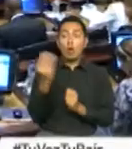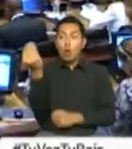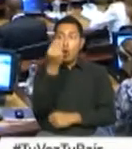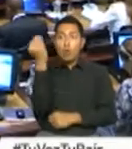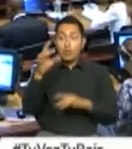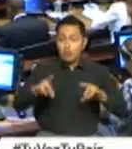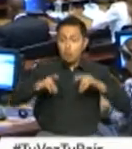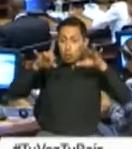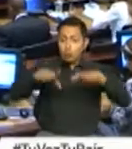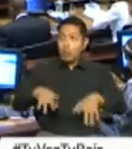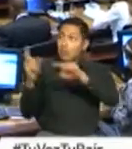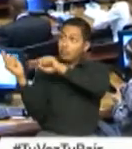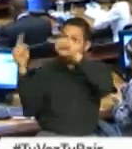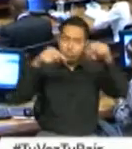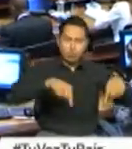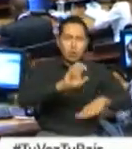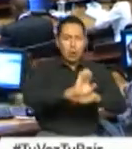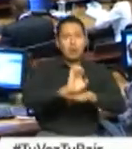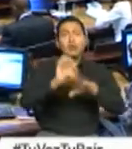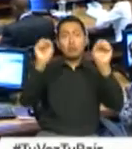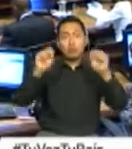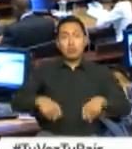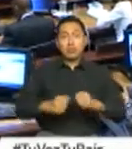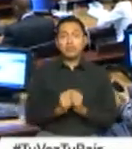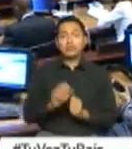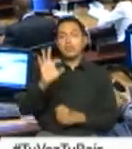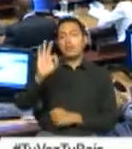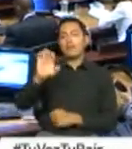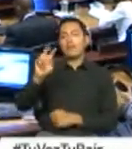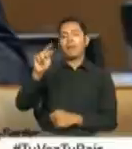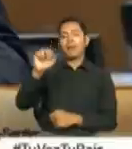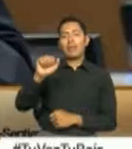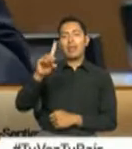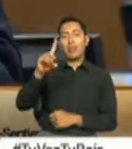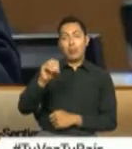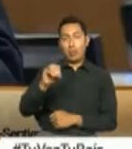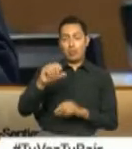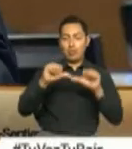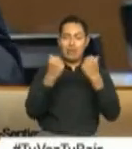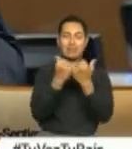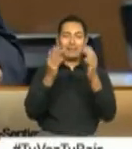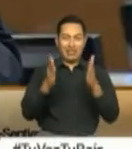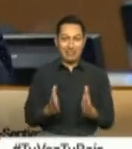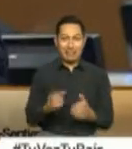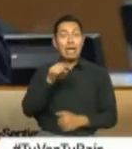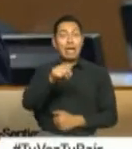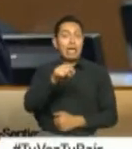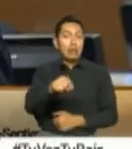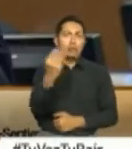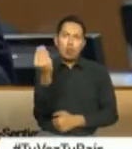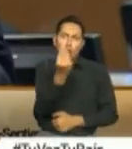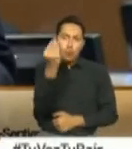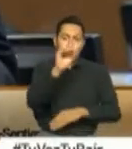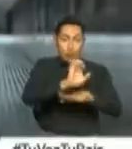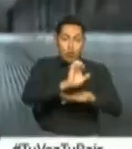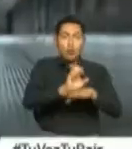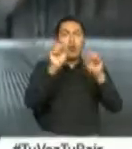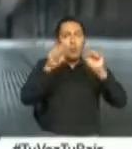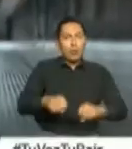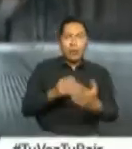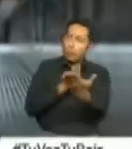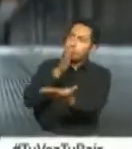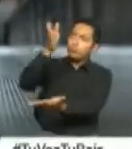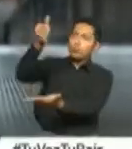venir para acá. Fernando Flores, asambleísta por el Movimiento Creo, señaló además que a través de este acuerdo, jóvenes de Ecuador podrán trasladarse a